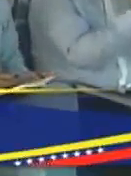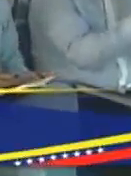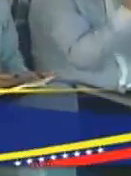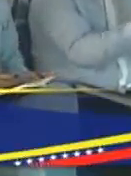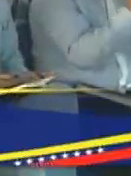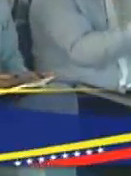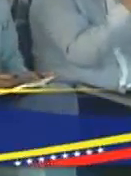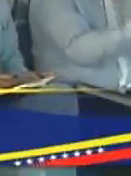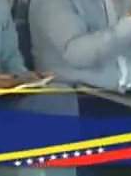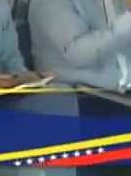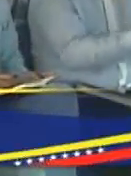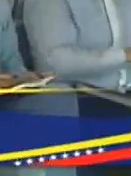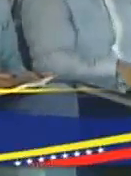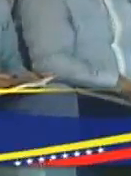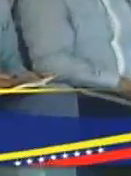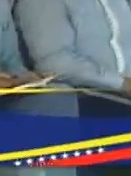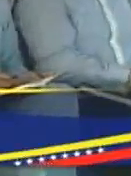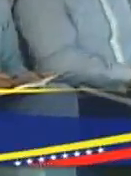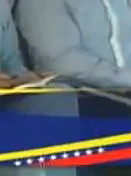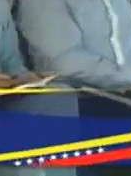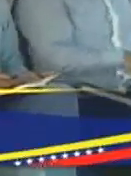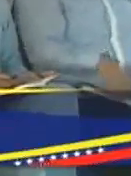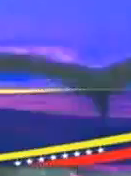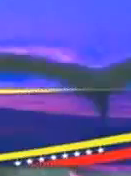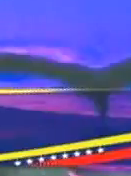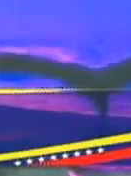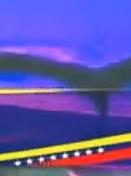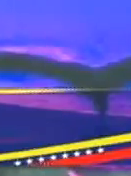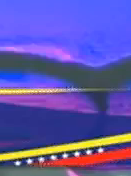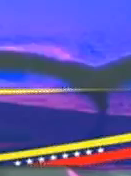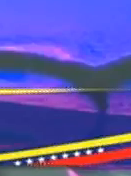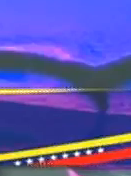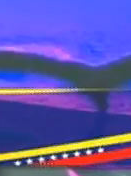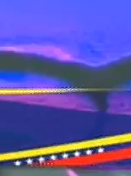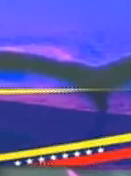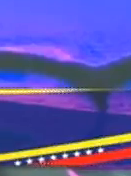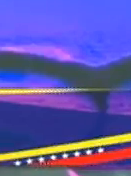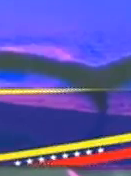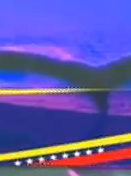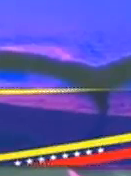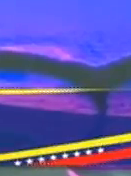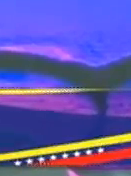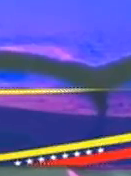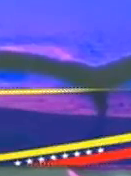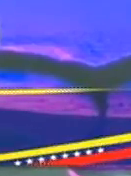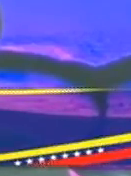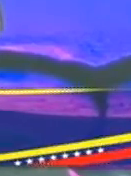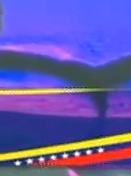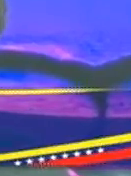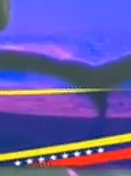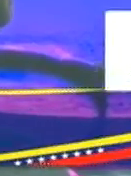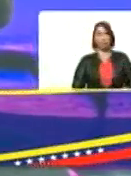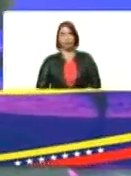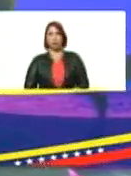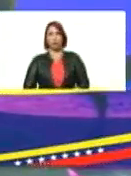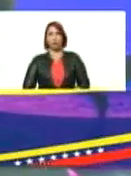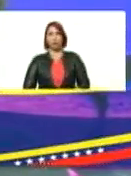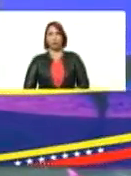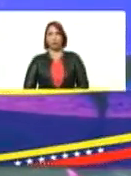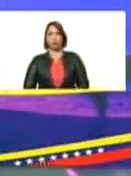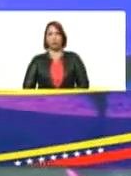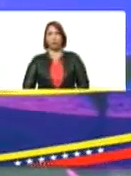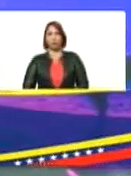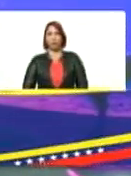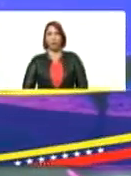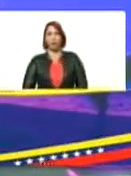530 ponencias, un cúmulo de aportes al estudio y debate de